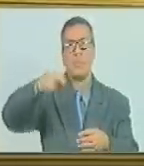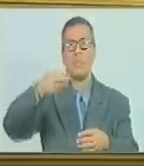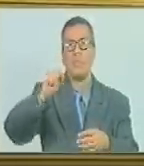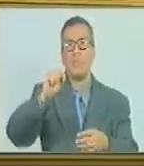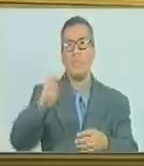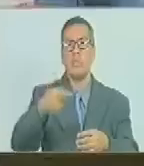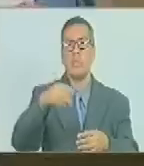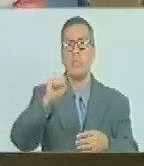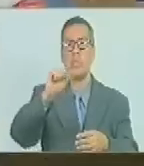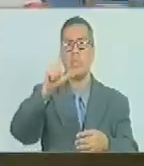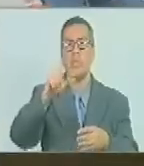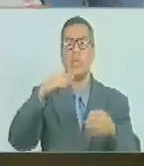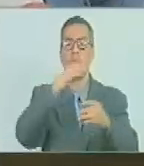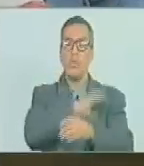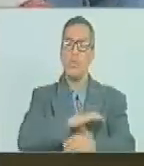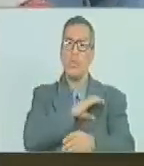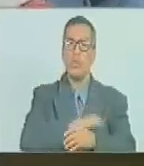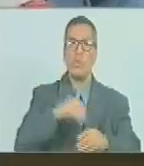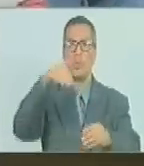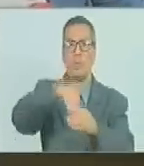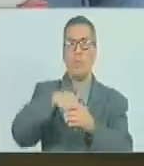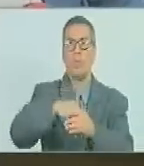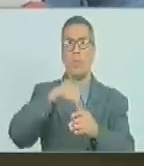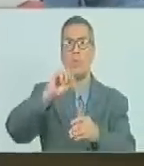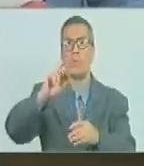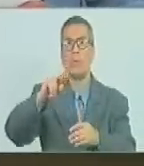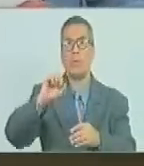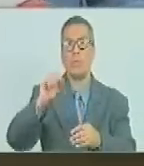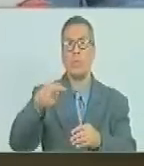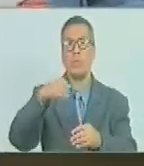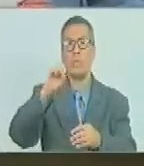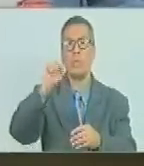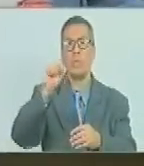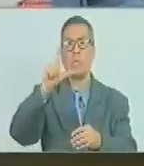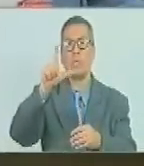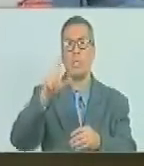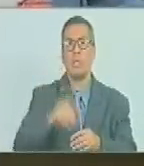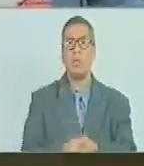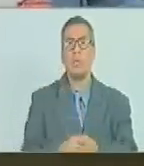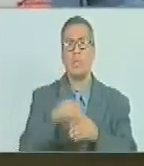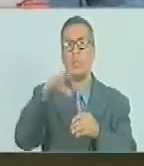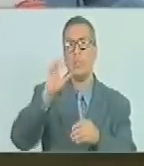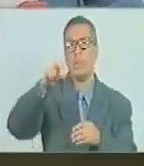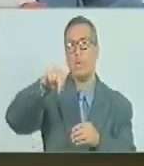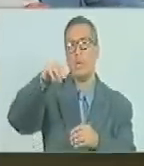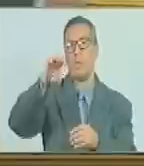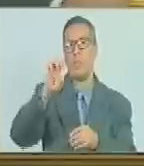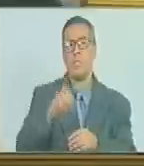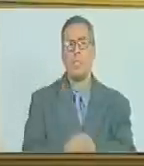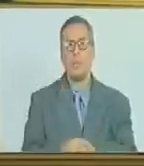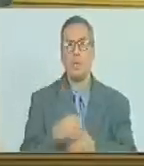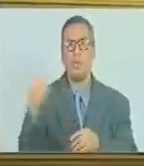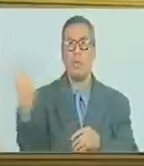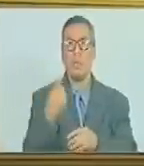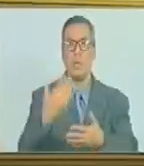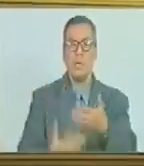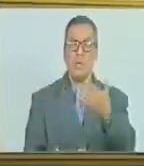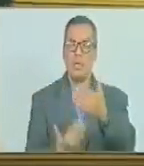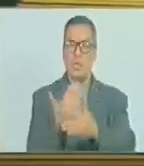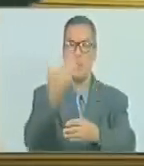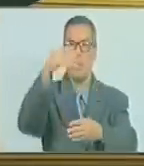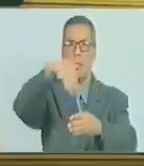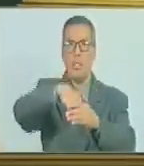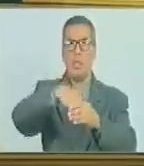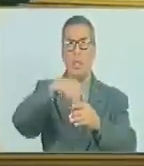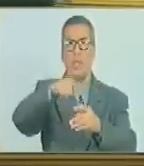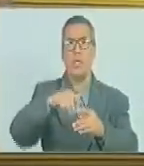refugió en la comisión electoral. ¿Tú sabes que el doctor Reoxal, Ricardo? Un señor que conseguimos nosotros en el Consejo Nacional Electoral, que cuando llegaban las actas de las votaciones,